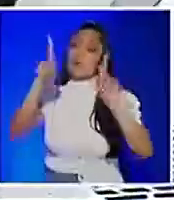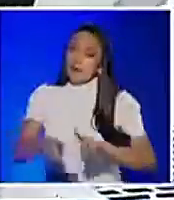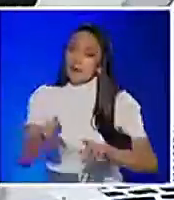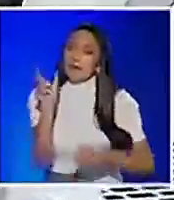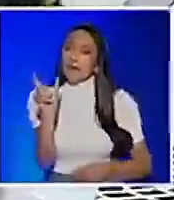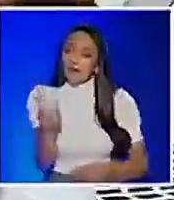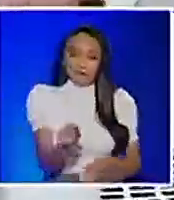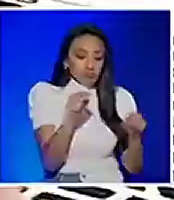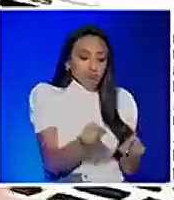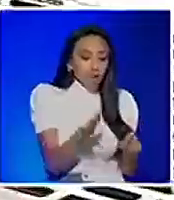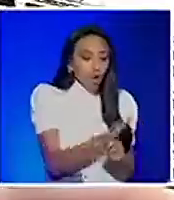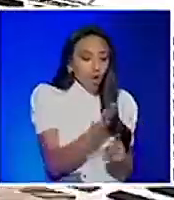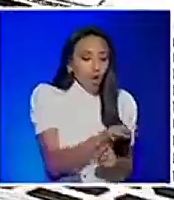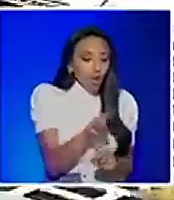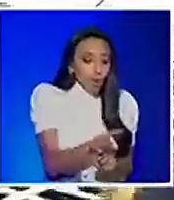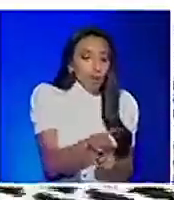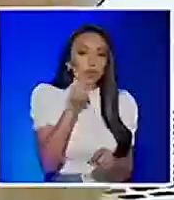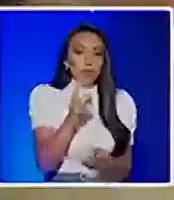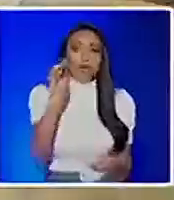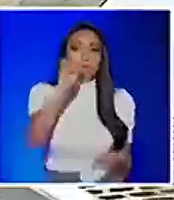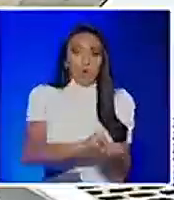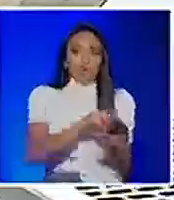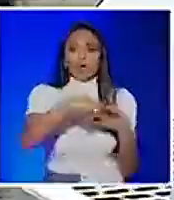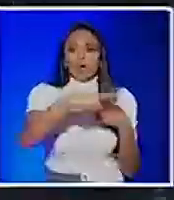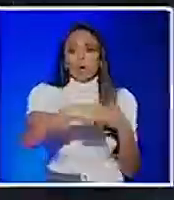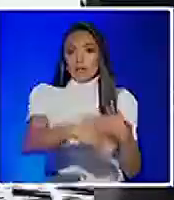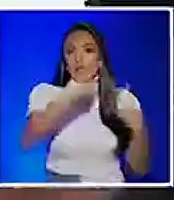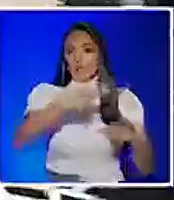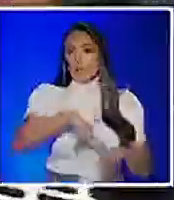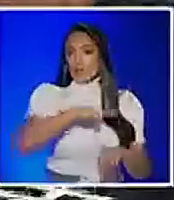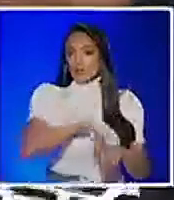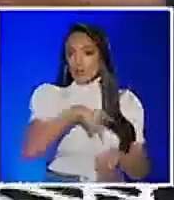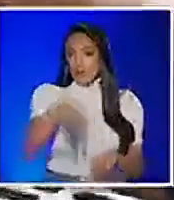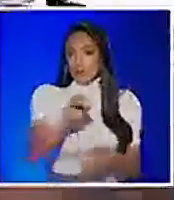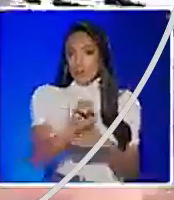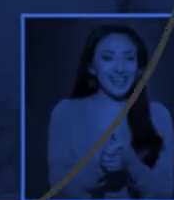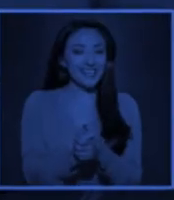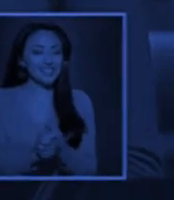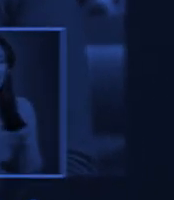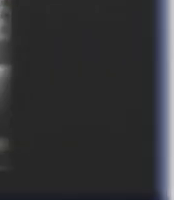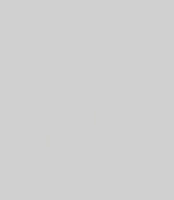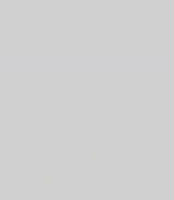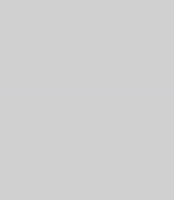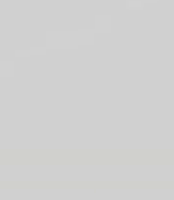con el esquema completo para constar en los datos de la Base Nacional del Ministerio de Salud Pública. Eso.